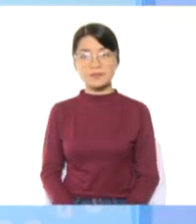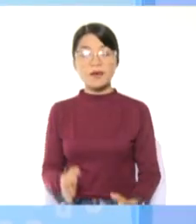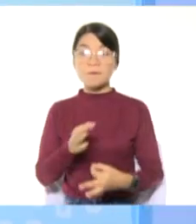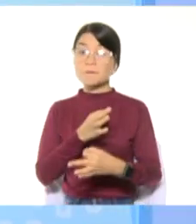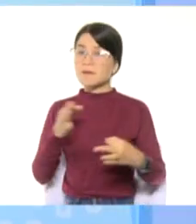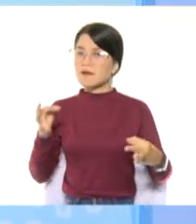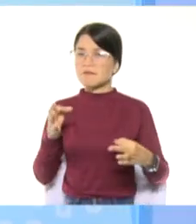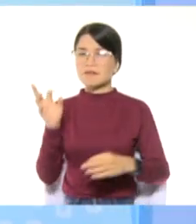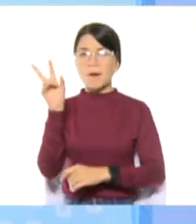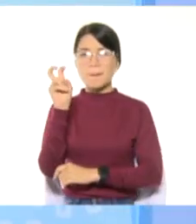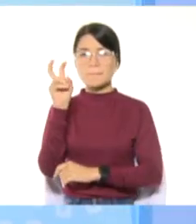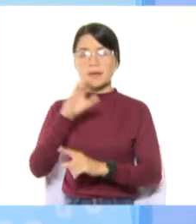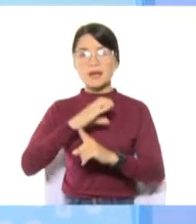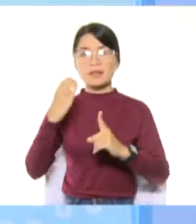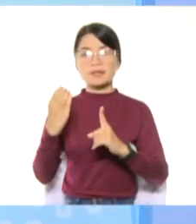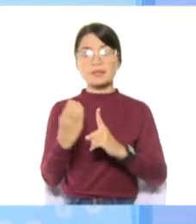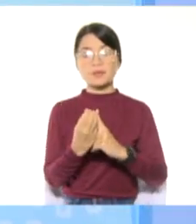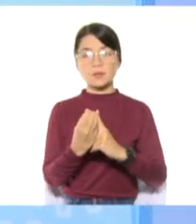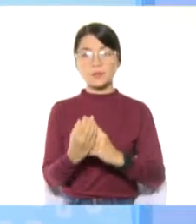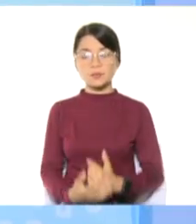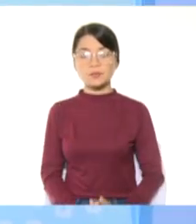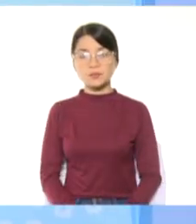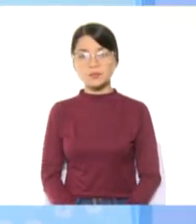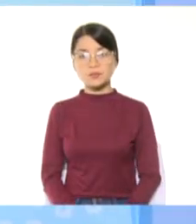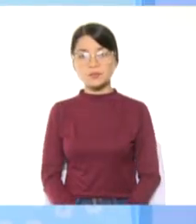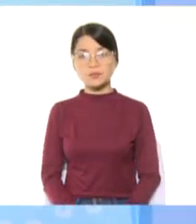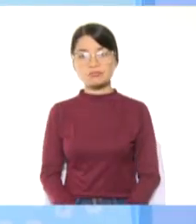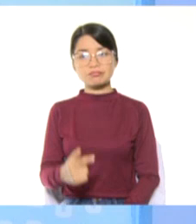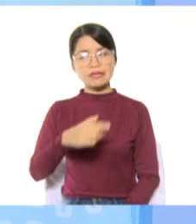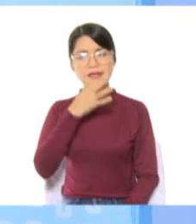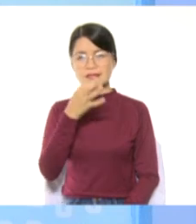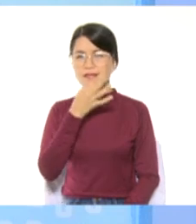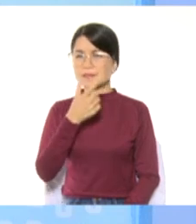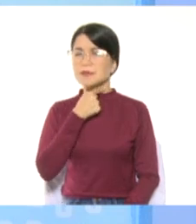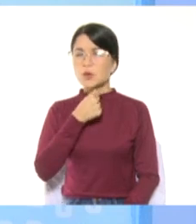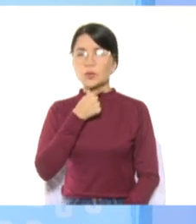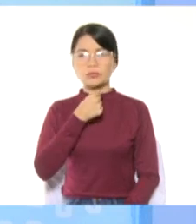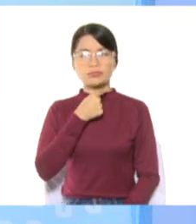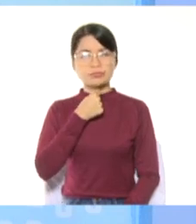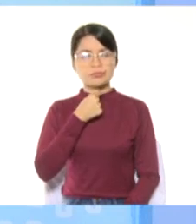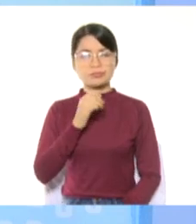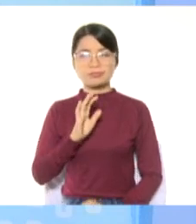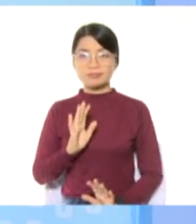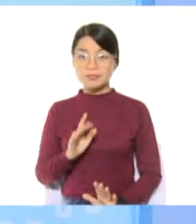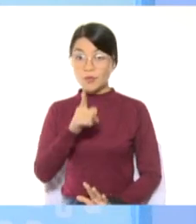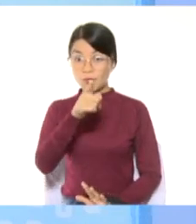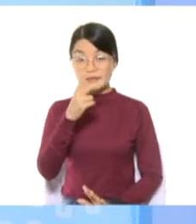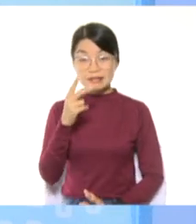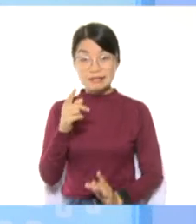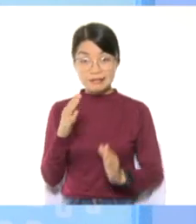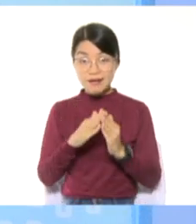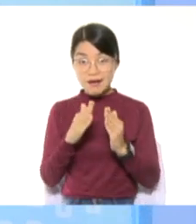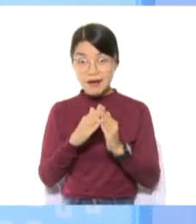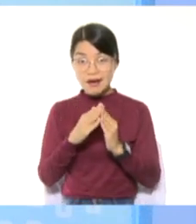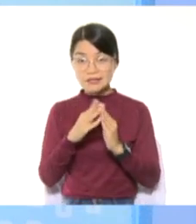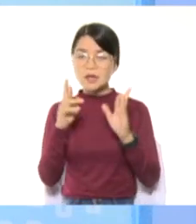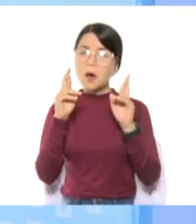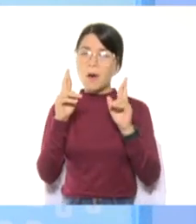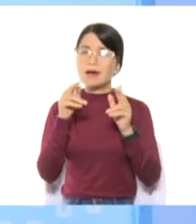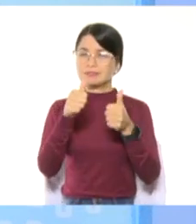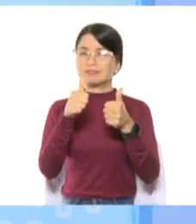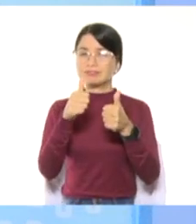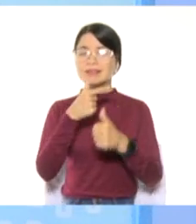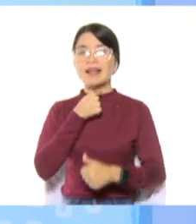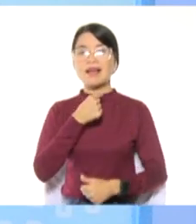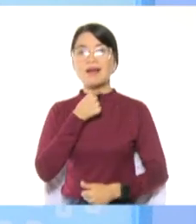Excelente este viernes de cultura y recreación. La verdad que esta tarde me encantó. Espero que ustedes en casa también. Y